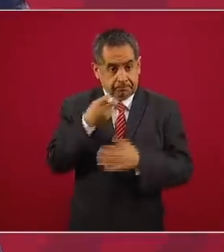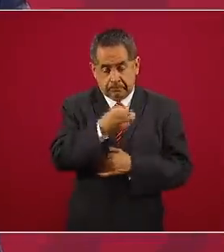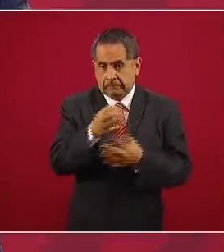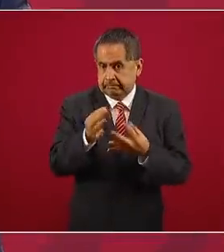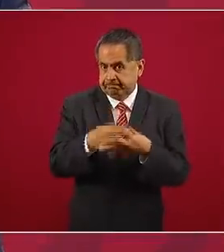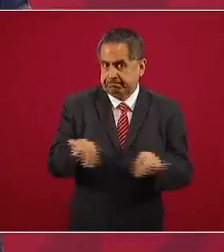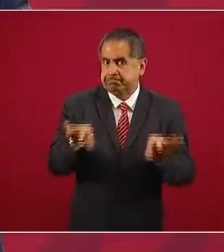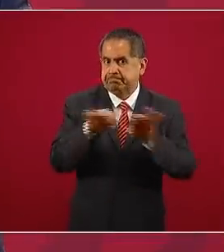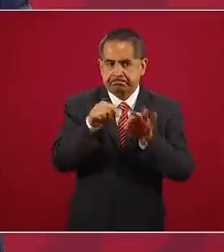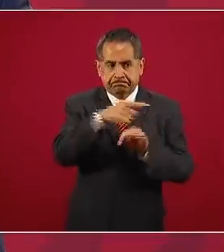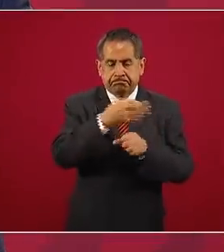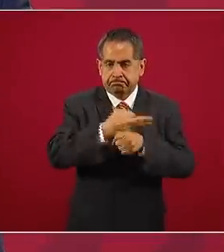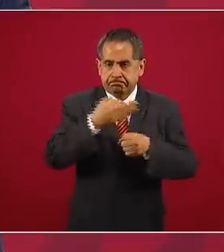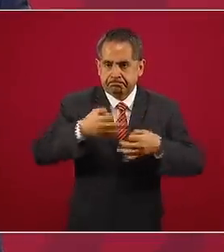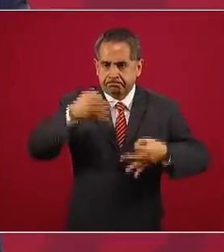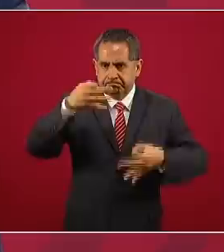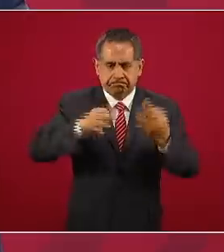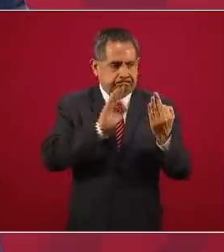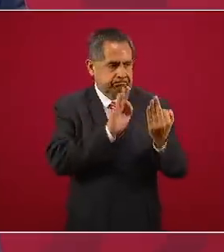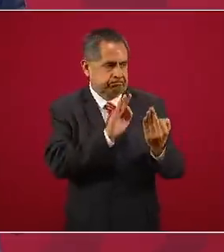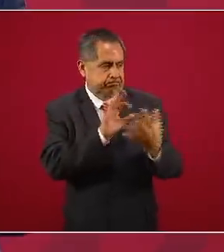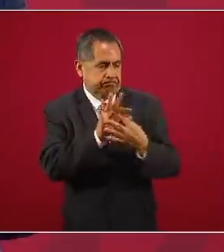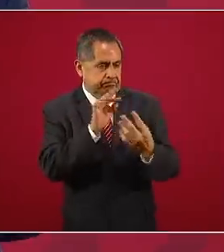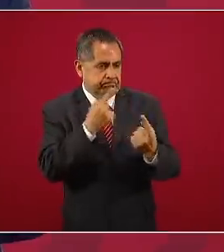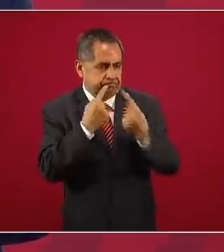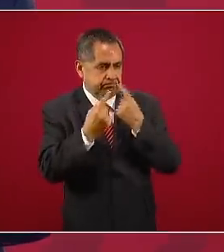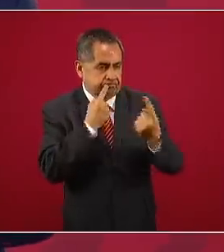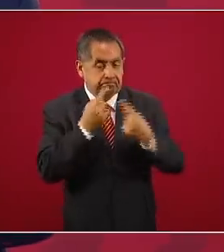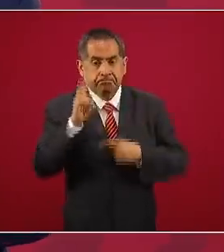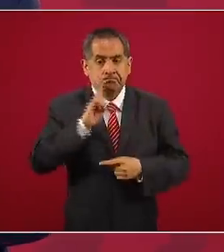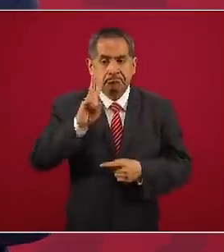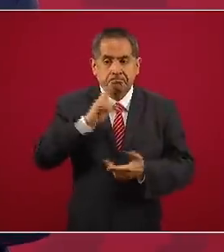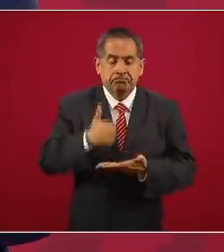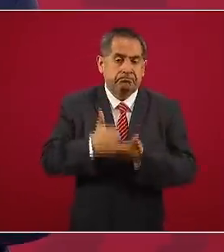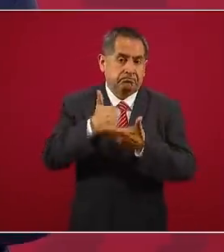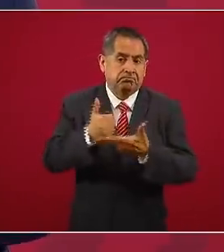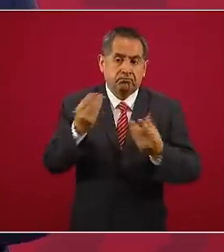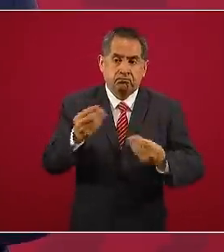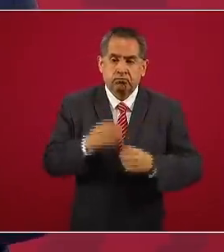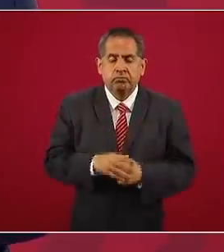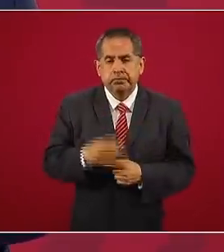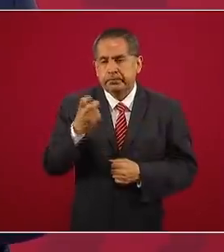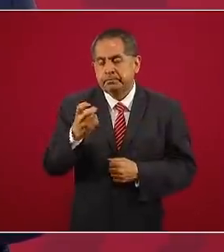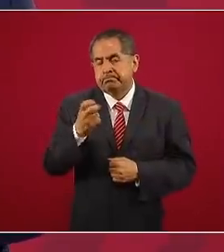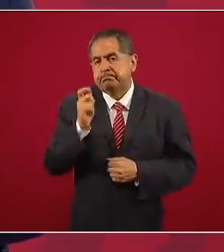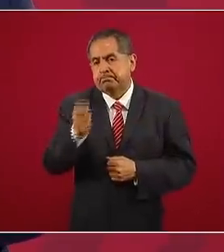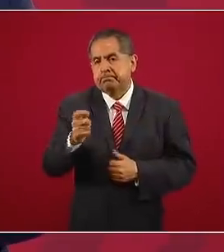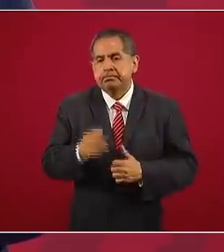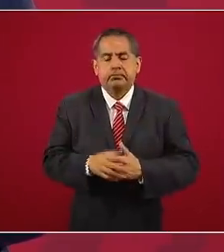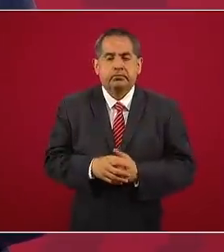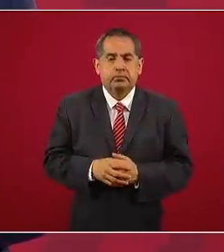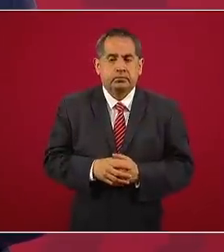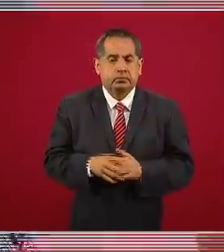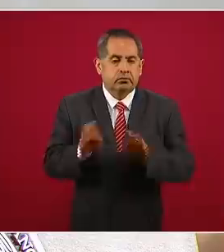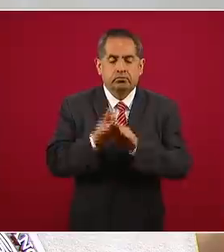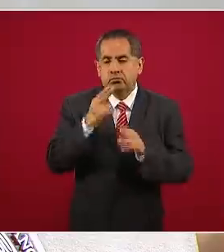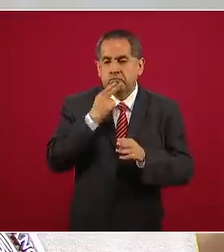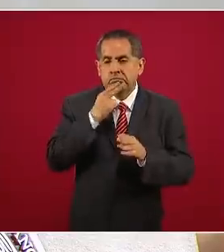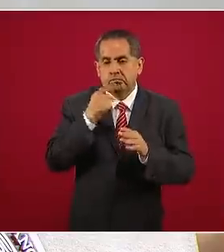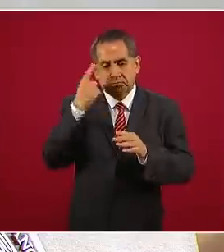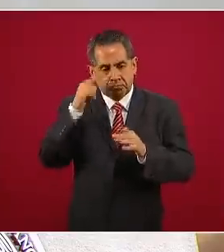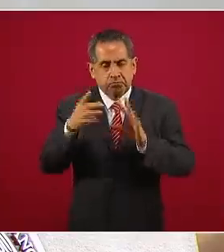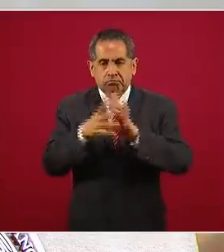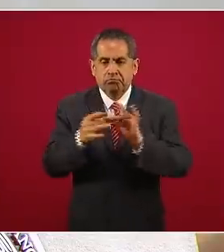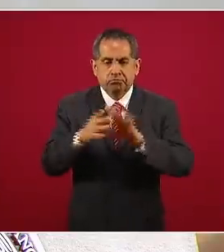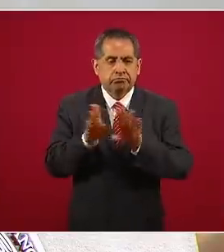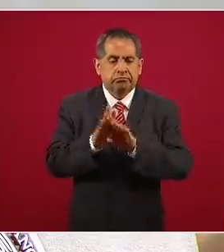importantísimo qué va a ayudar mucho repito a que s